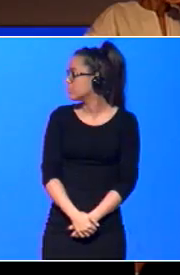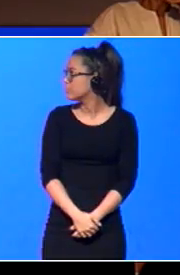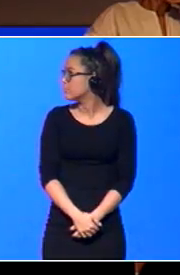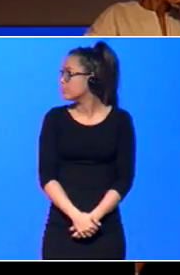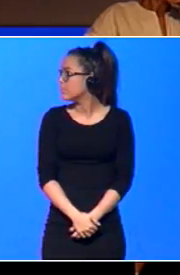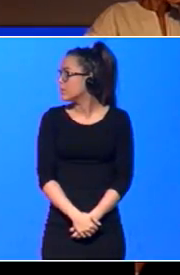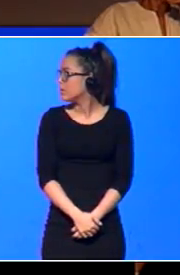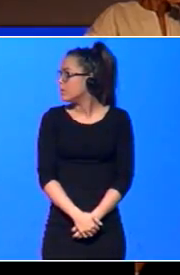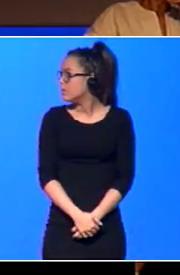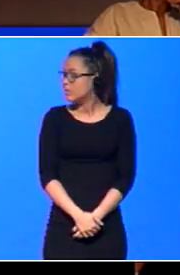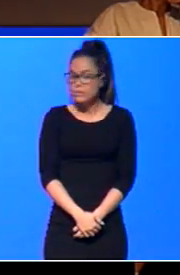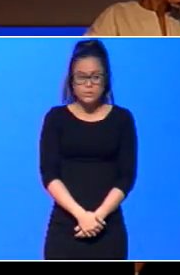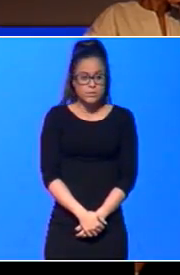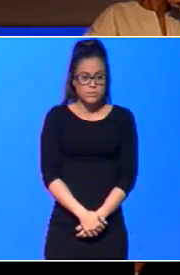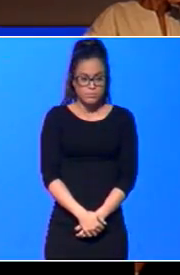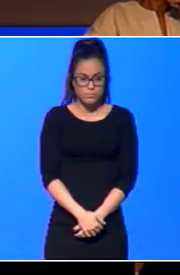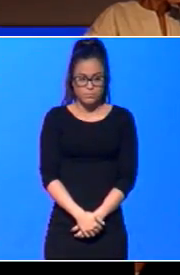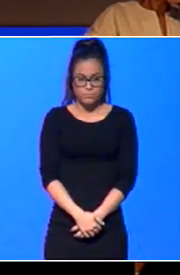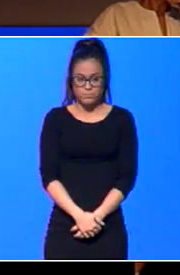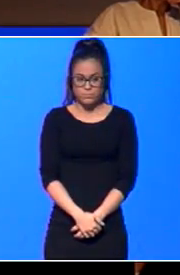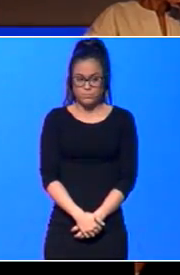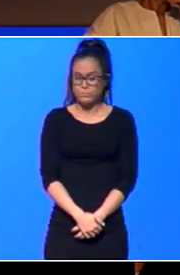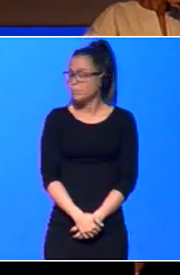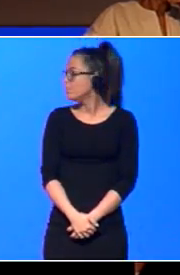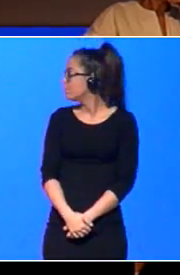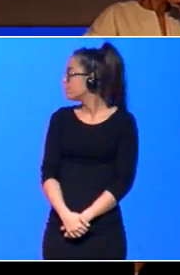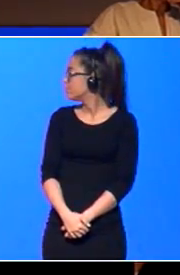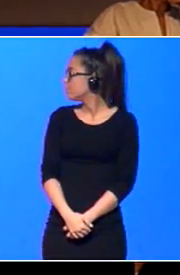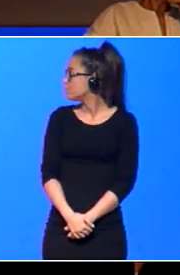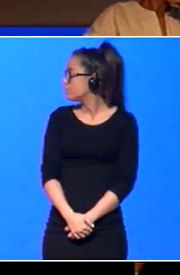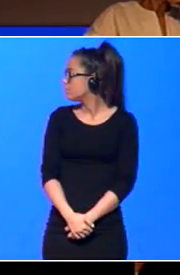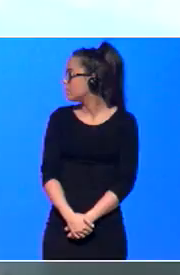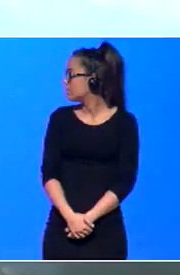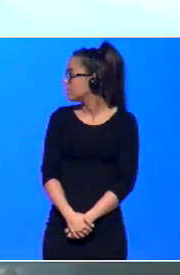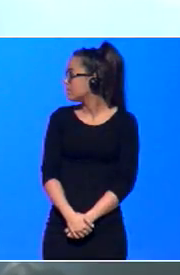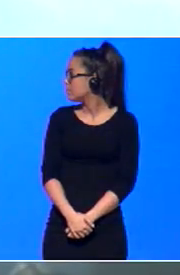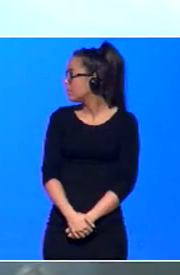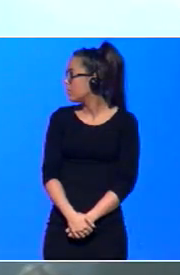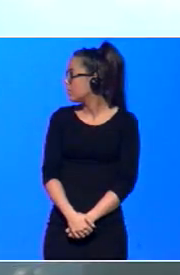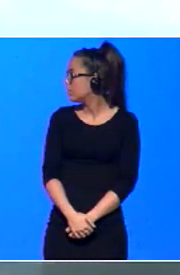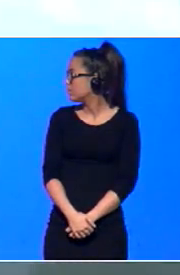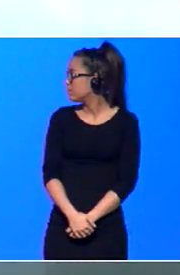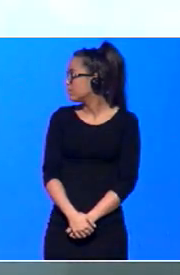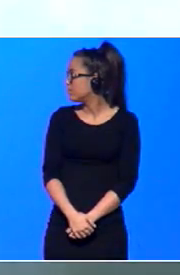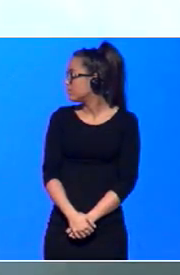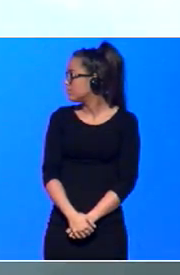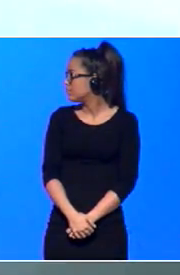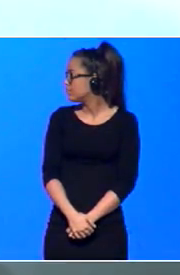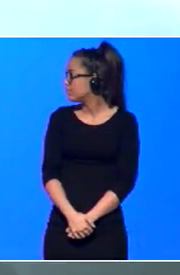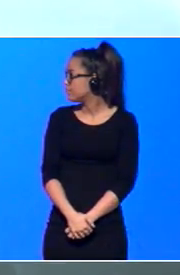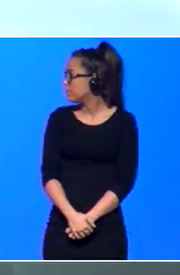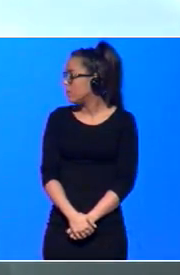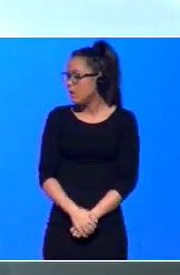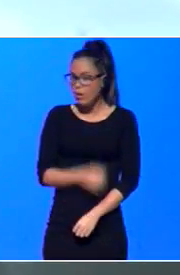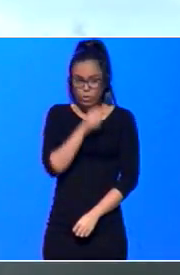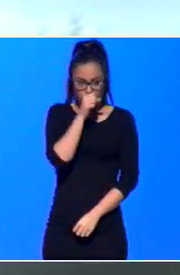Pues a mí no me cuentan tampoco nada, ¿eh? Y aquella vez que decías para ir,